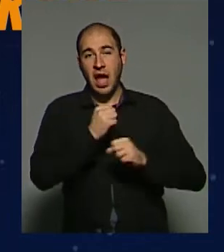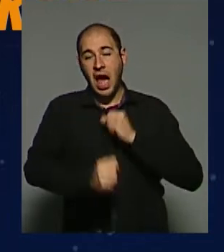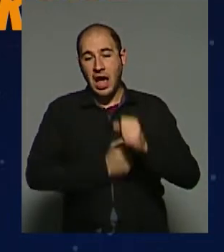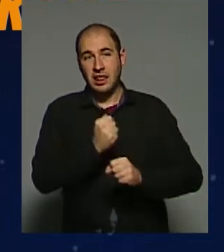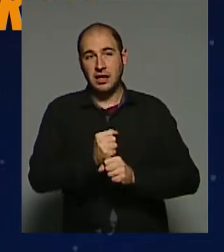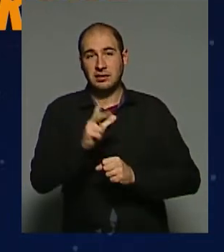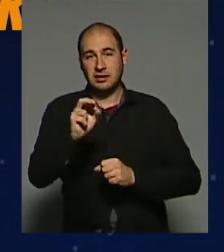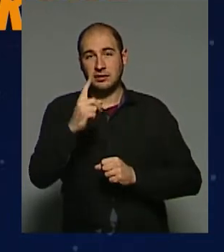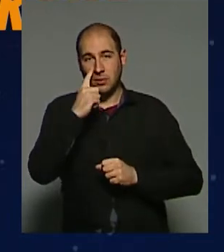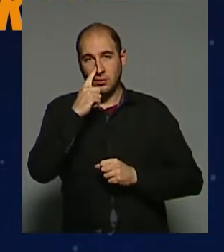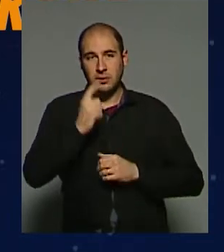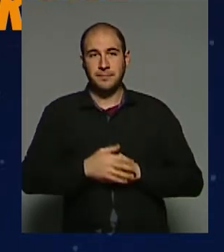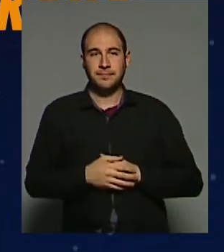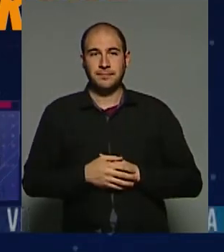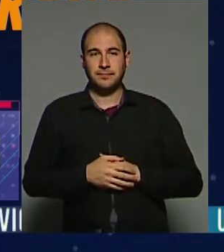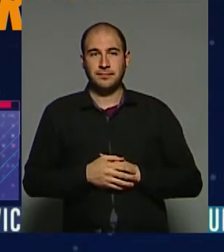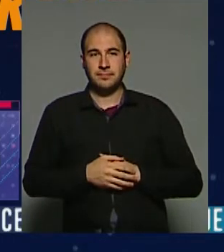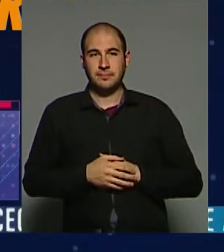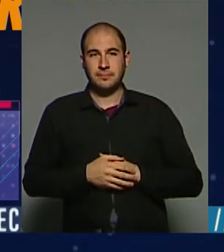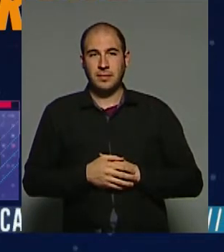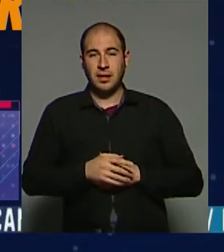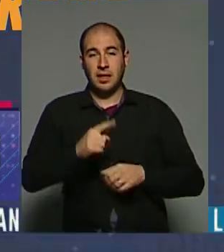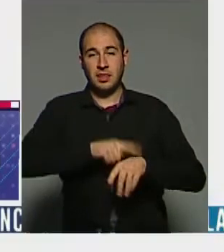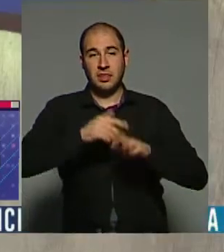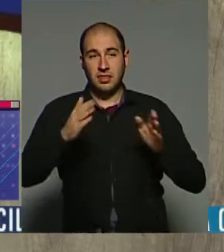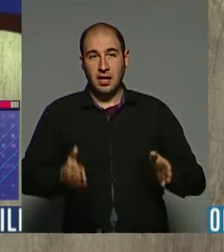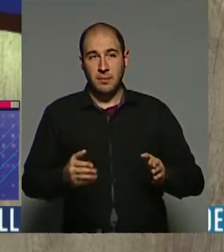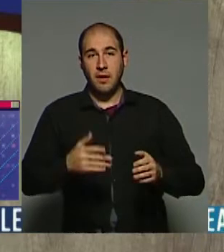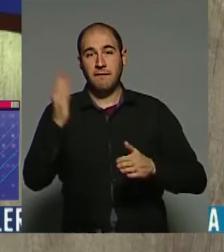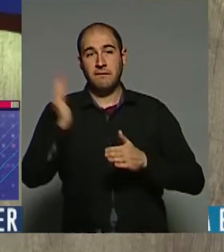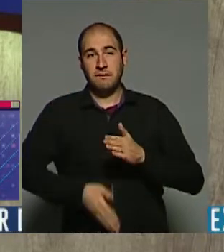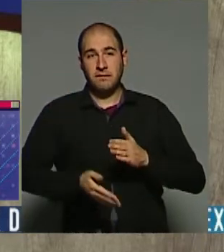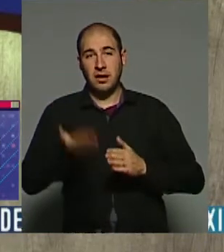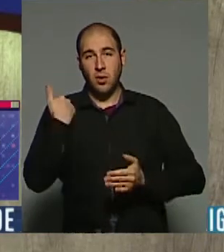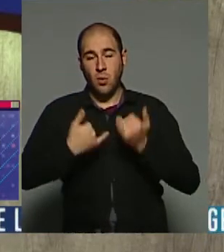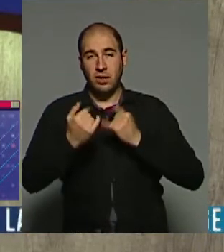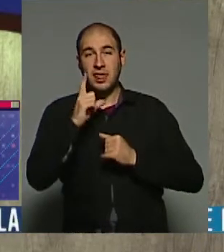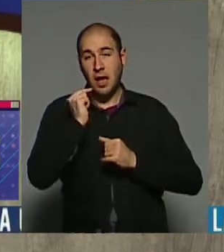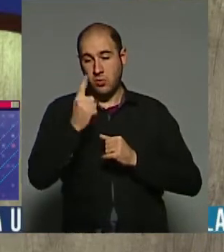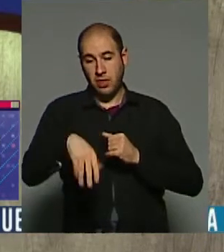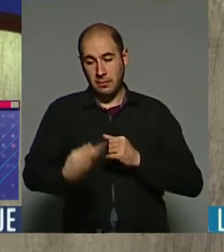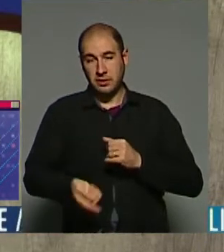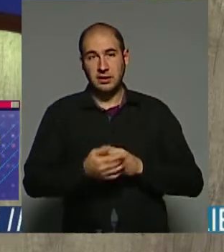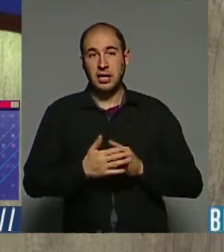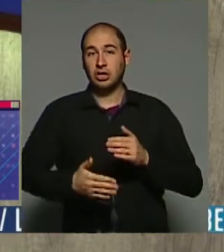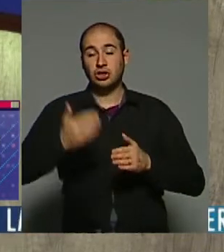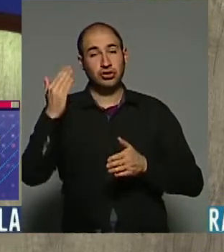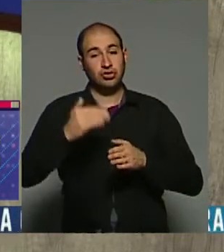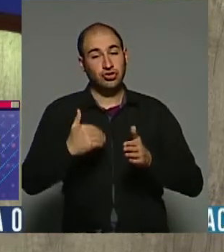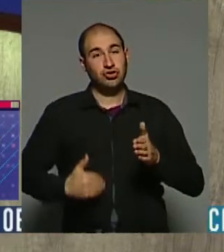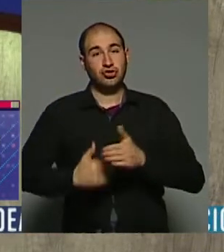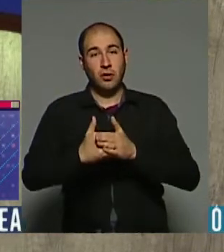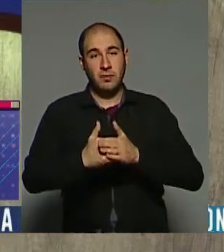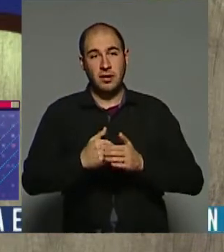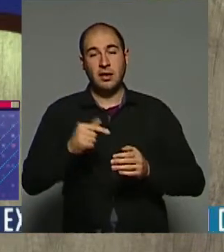hasta el 30 de junio específicamente. Los plazos en cuanto al vencimiento, ya hablamos de un día después, es lo máximo que se pueden llegar